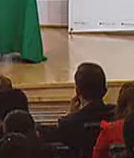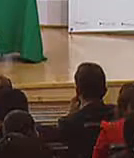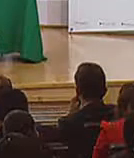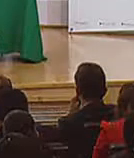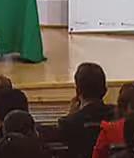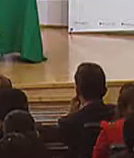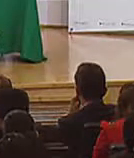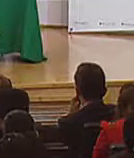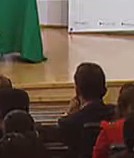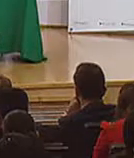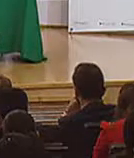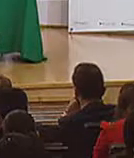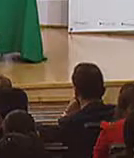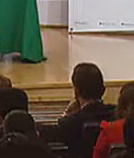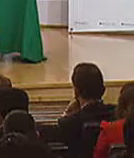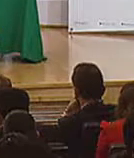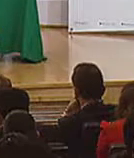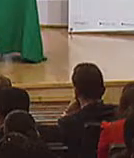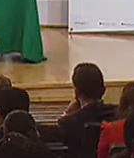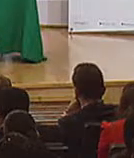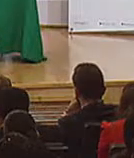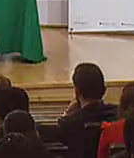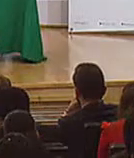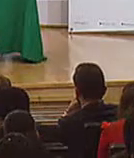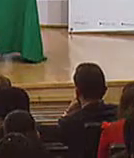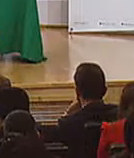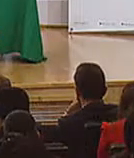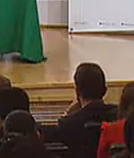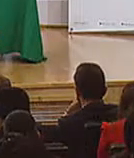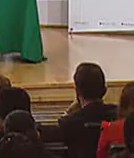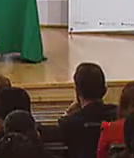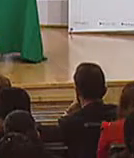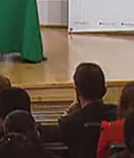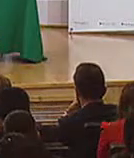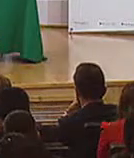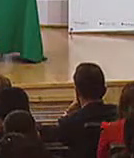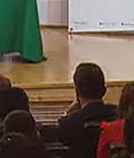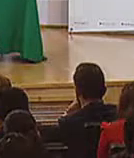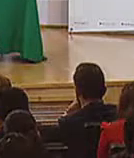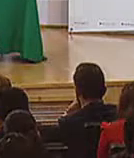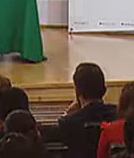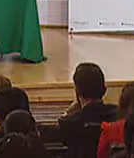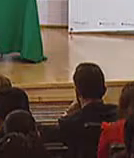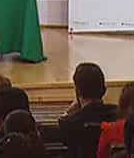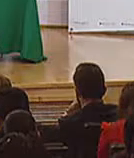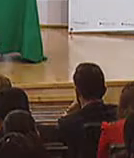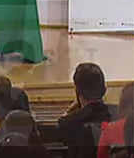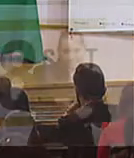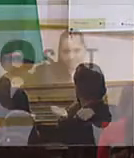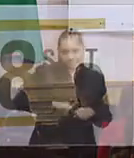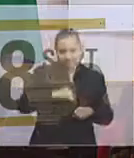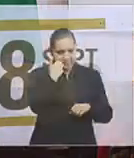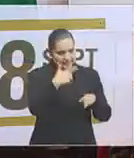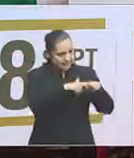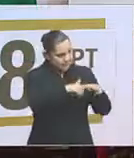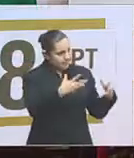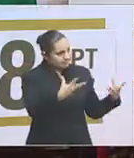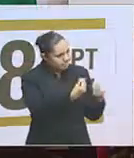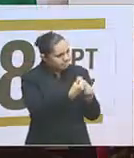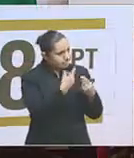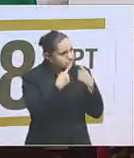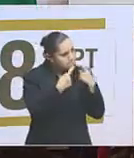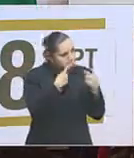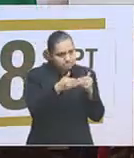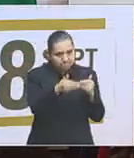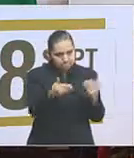exposición porque sé que también son temas que a ti te interesan y que hemos venido discutiendo todo esto sucede en medio de un